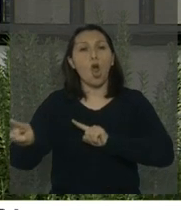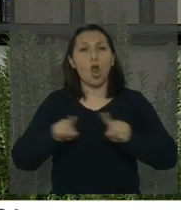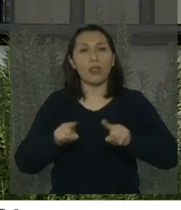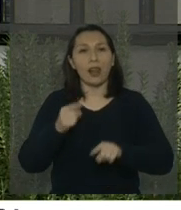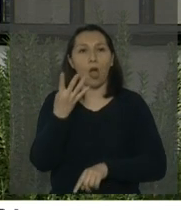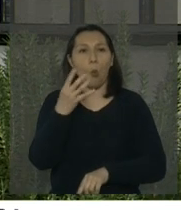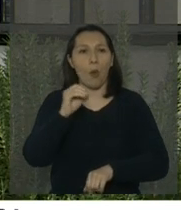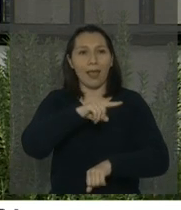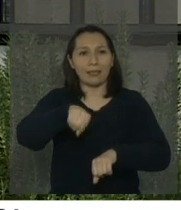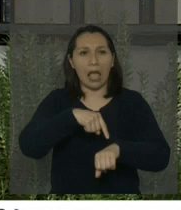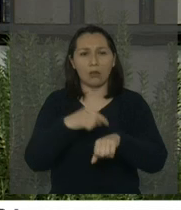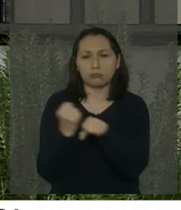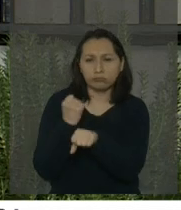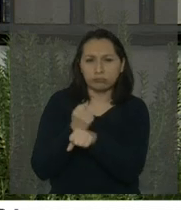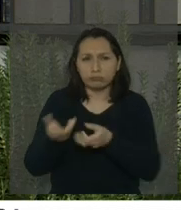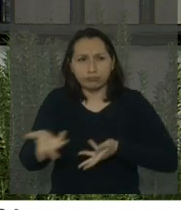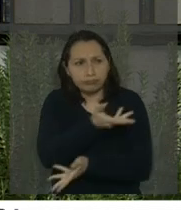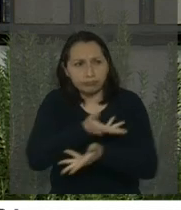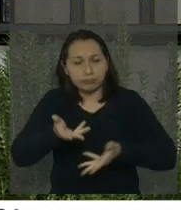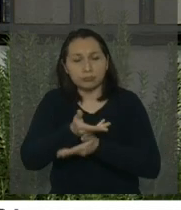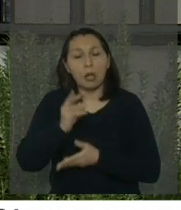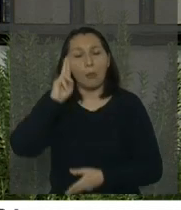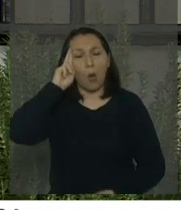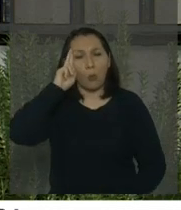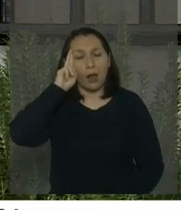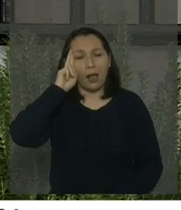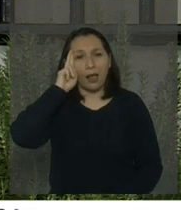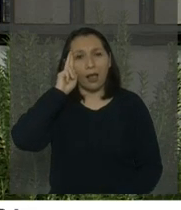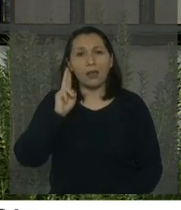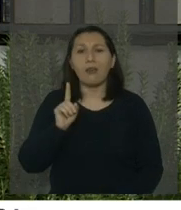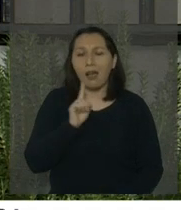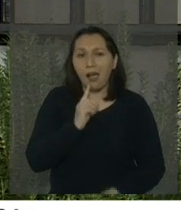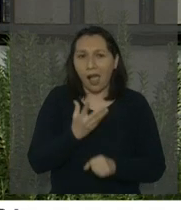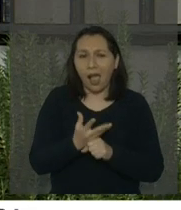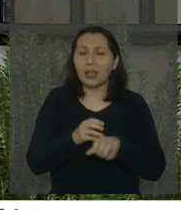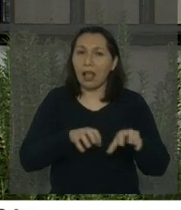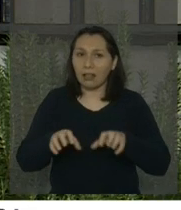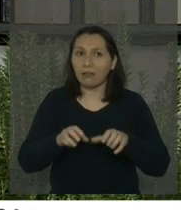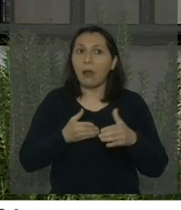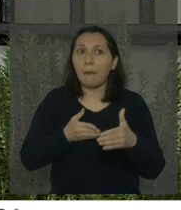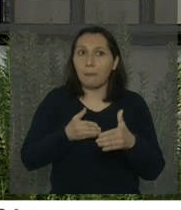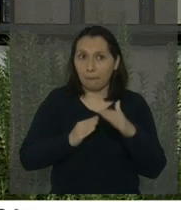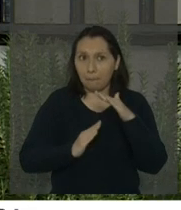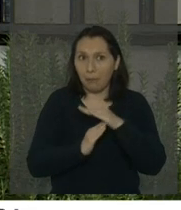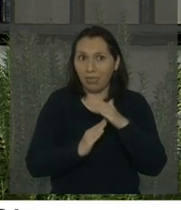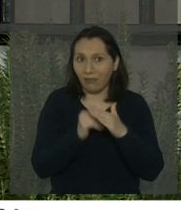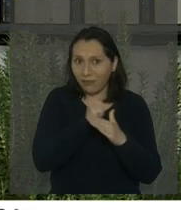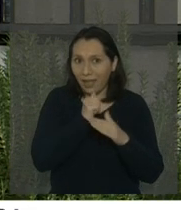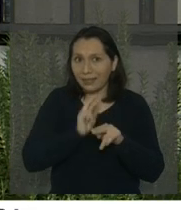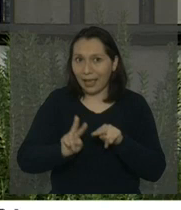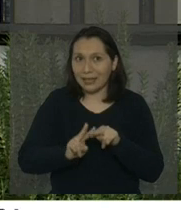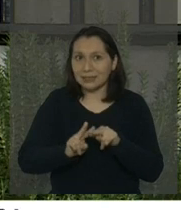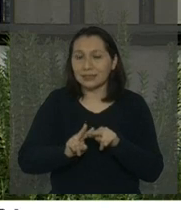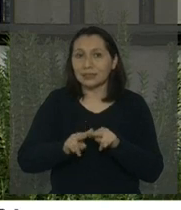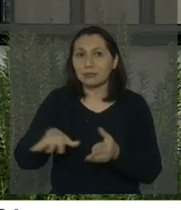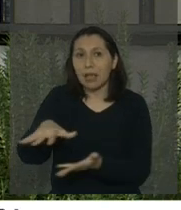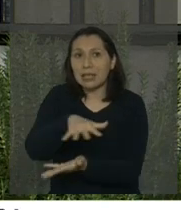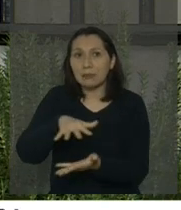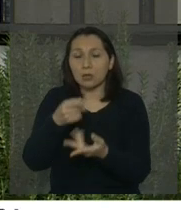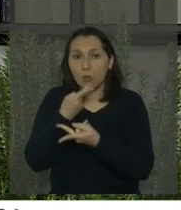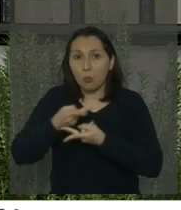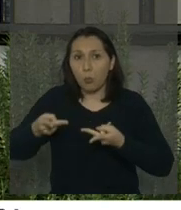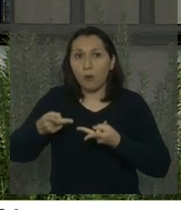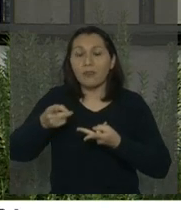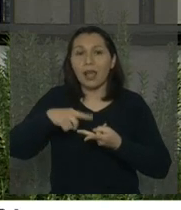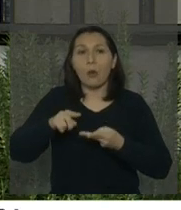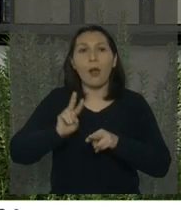por las 40 horas. Me acuerdo que tenemos una actividad pendiente en el espacio público, en donde